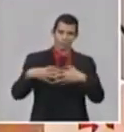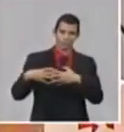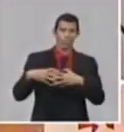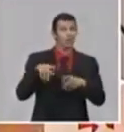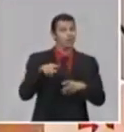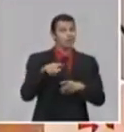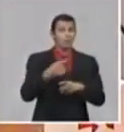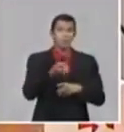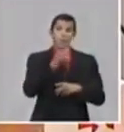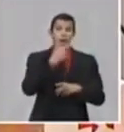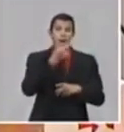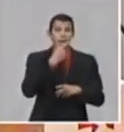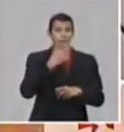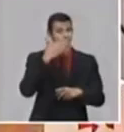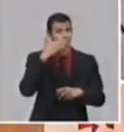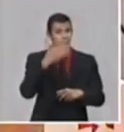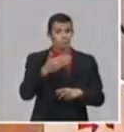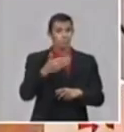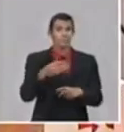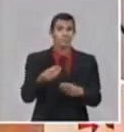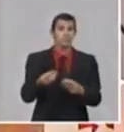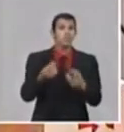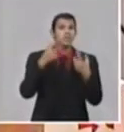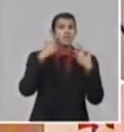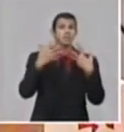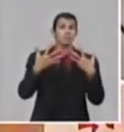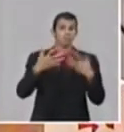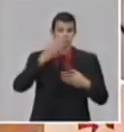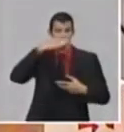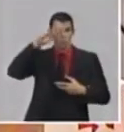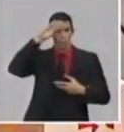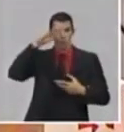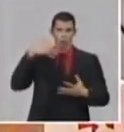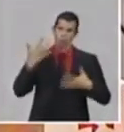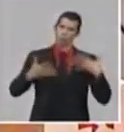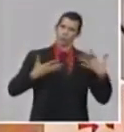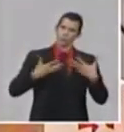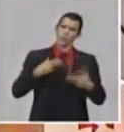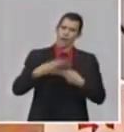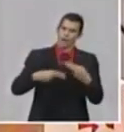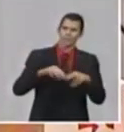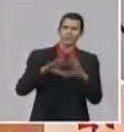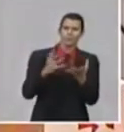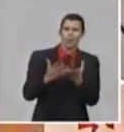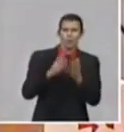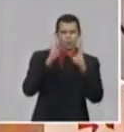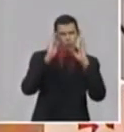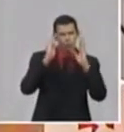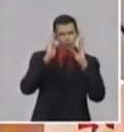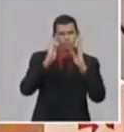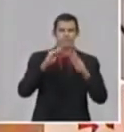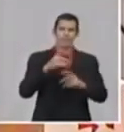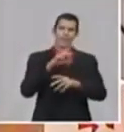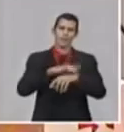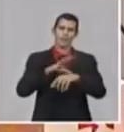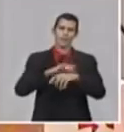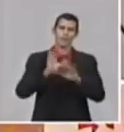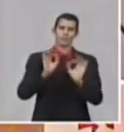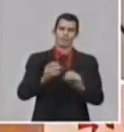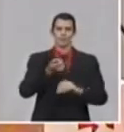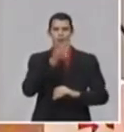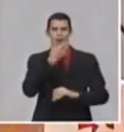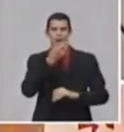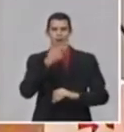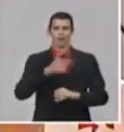cubana por toda la evolución que esta molécula ha tenido, y finalmente el interferón pegilado, donde hemos estado involucrados investigadores más jóvenes